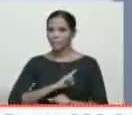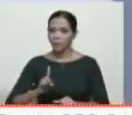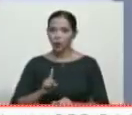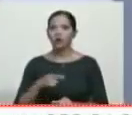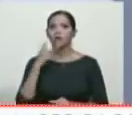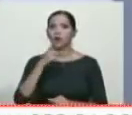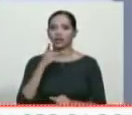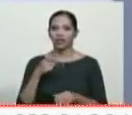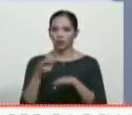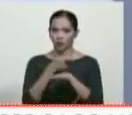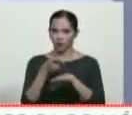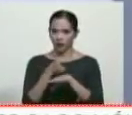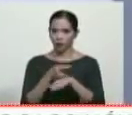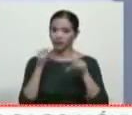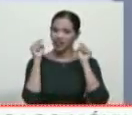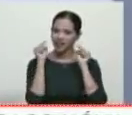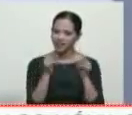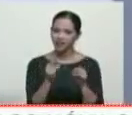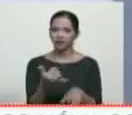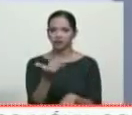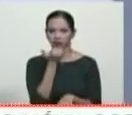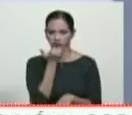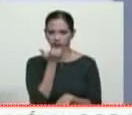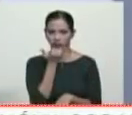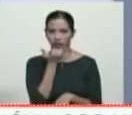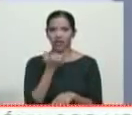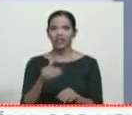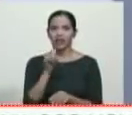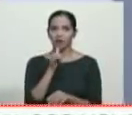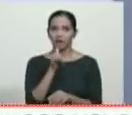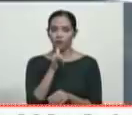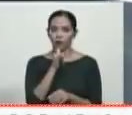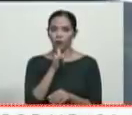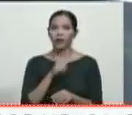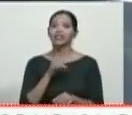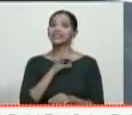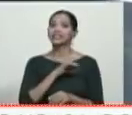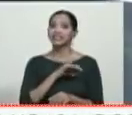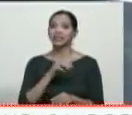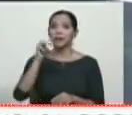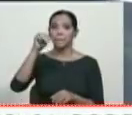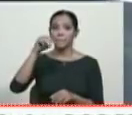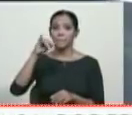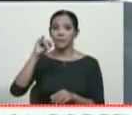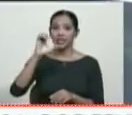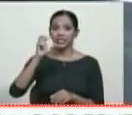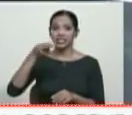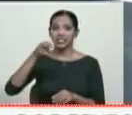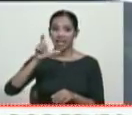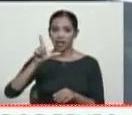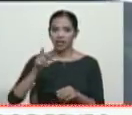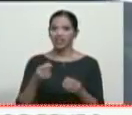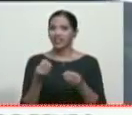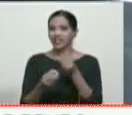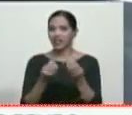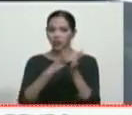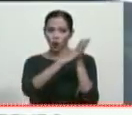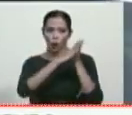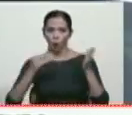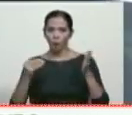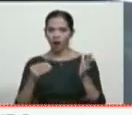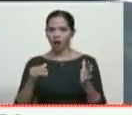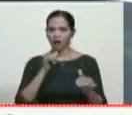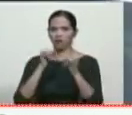Y ahí es donde está la falla tectónica del informe de Bachelet, porque Bachelet se hace eco de esas acusaciones que